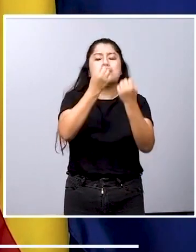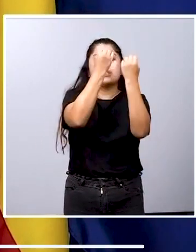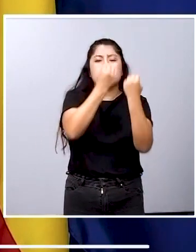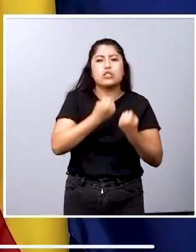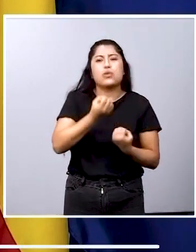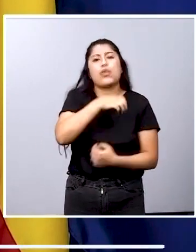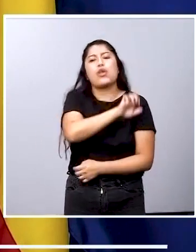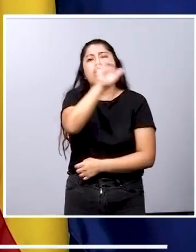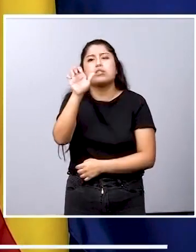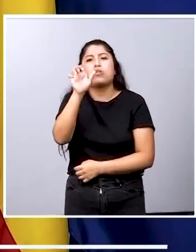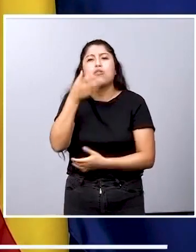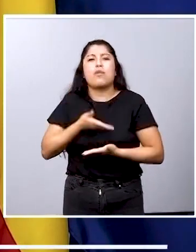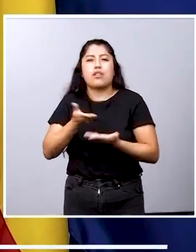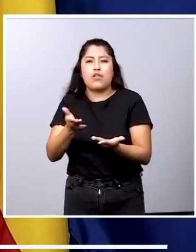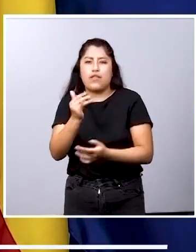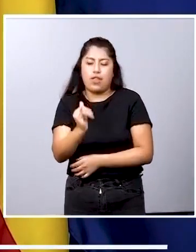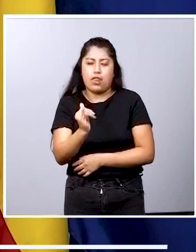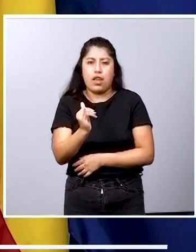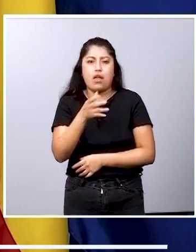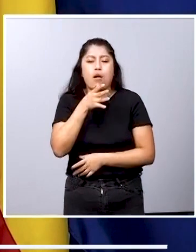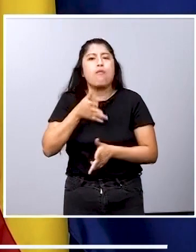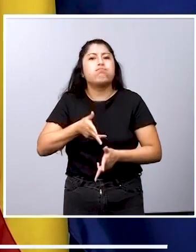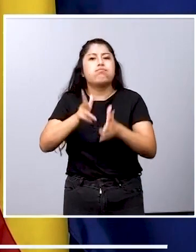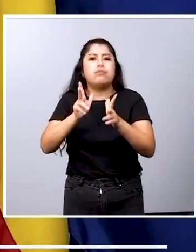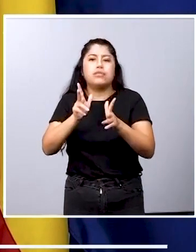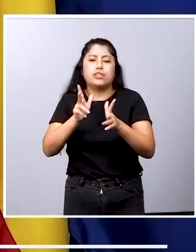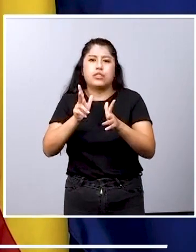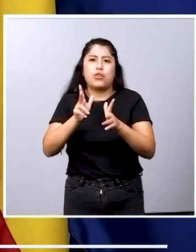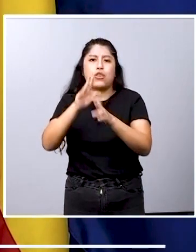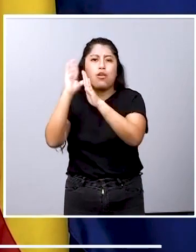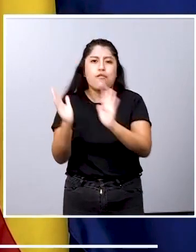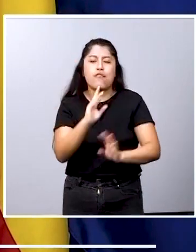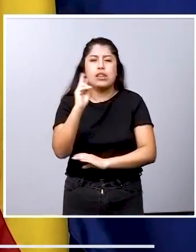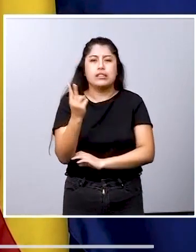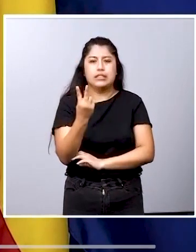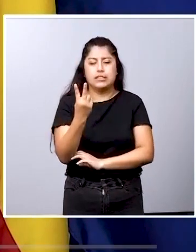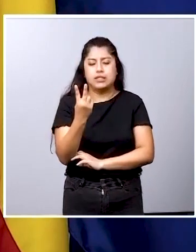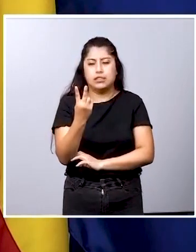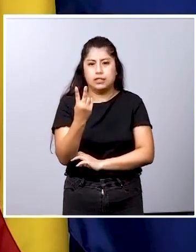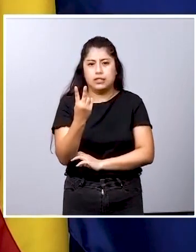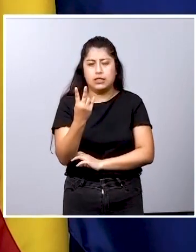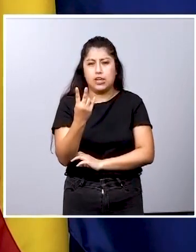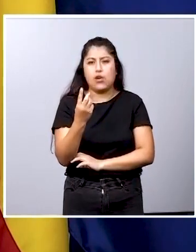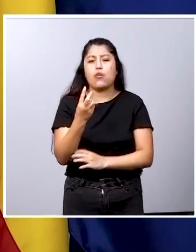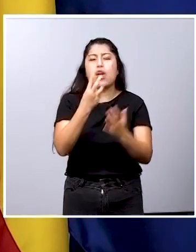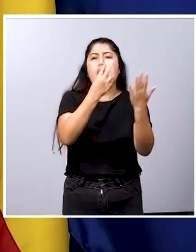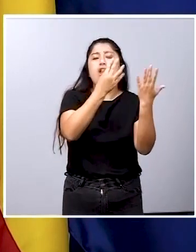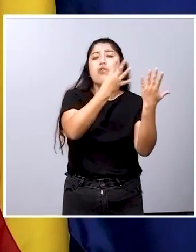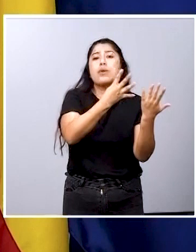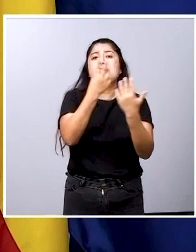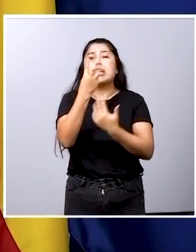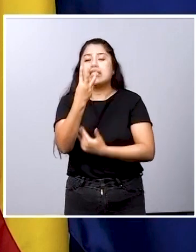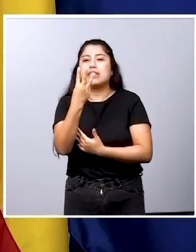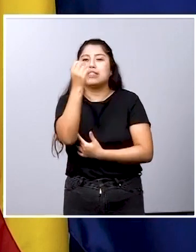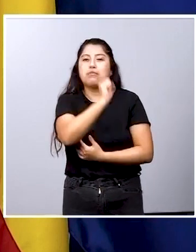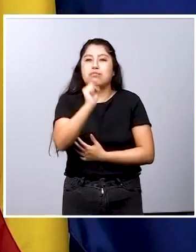europeas que se constata en esa autorización de la segunda fase de esa adenda con esos 93.500 millones de